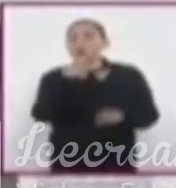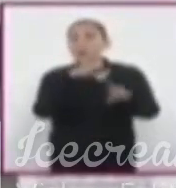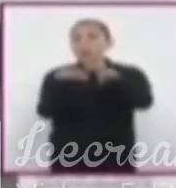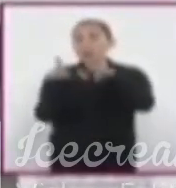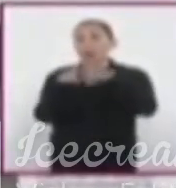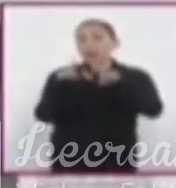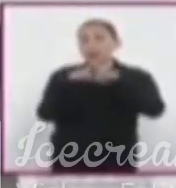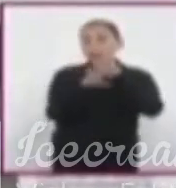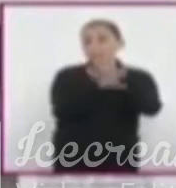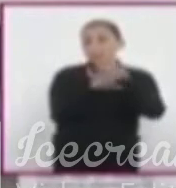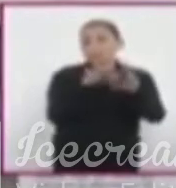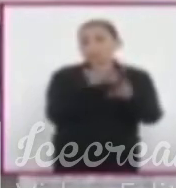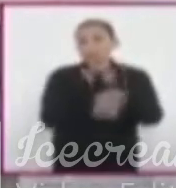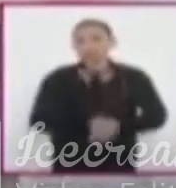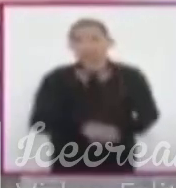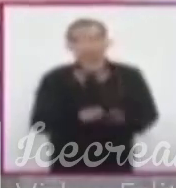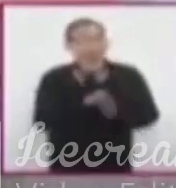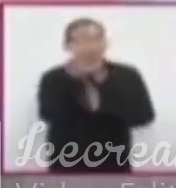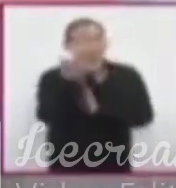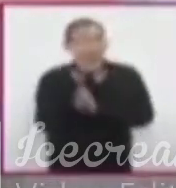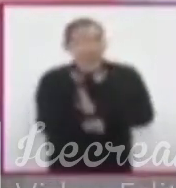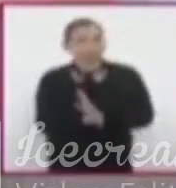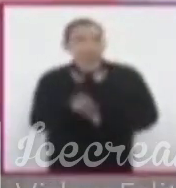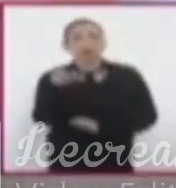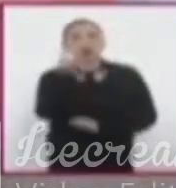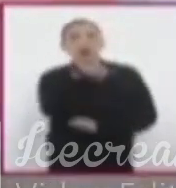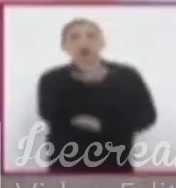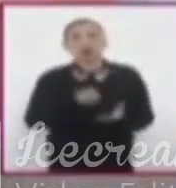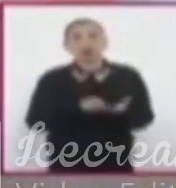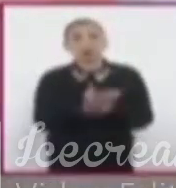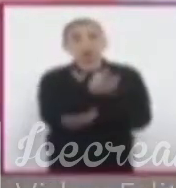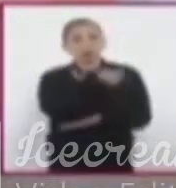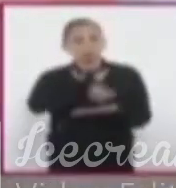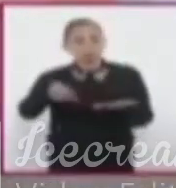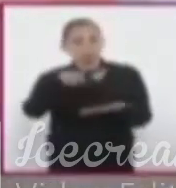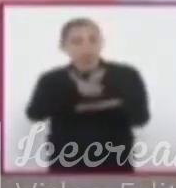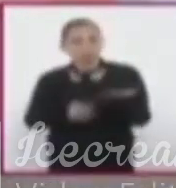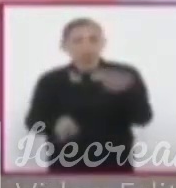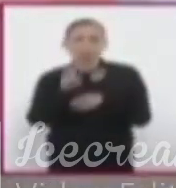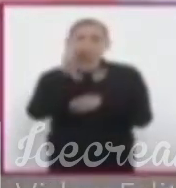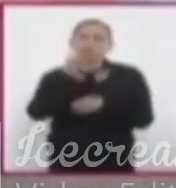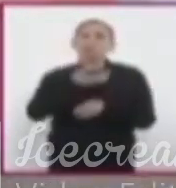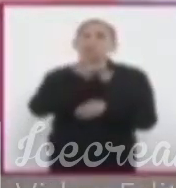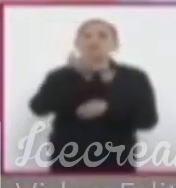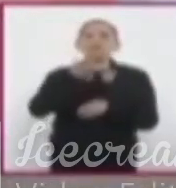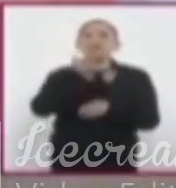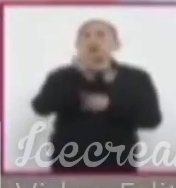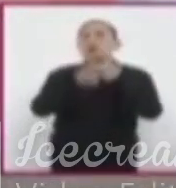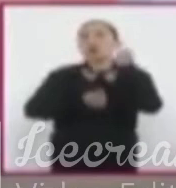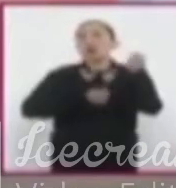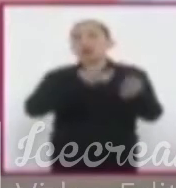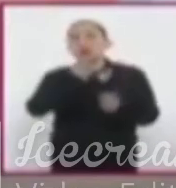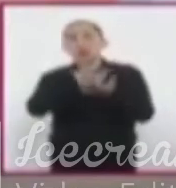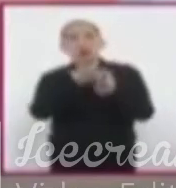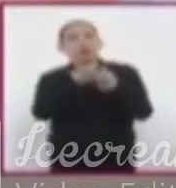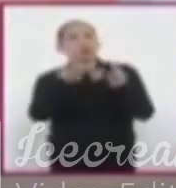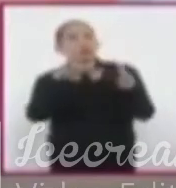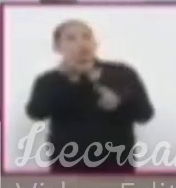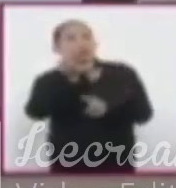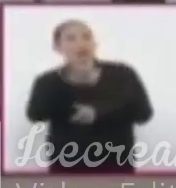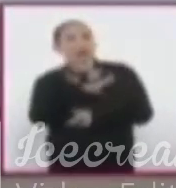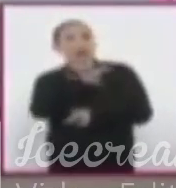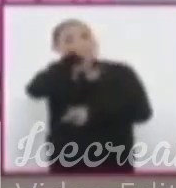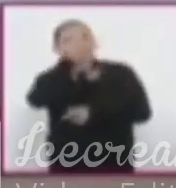muchas situaciones. Por ejemplo, cuando salimos de compras es común que las tiendas o los almacenes ofrezcan